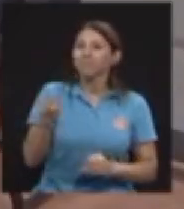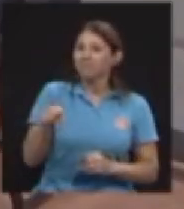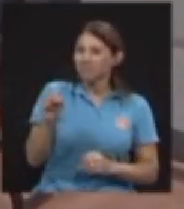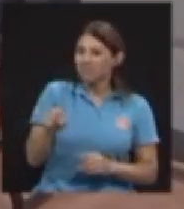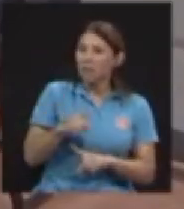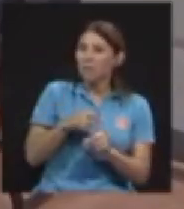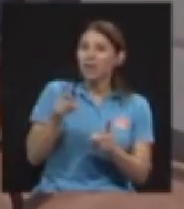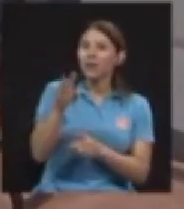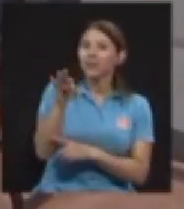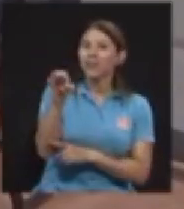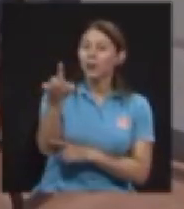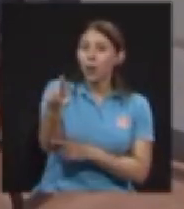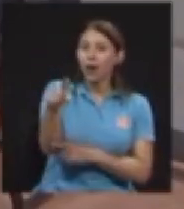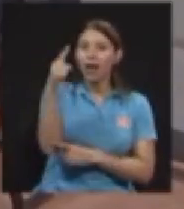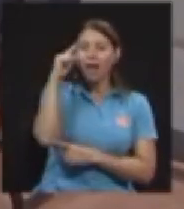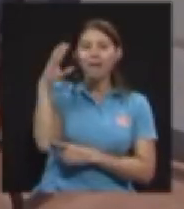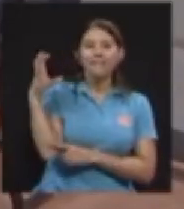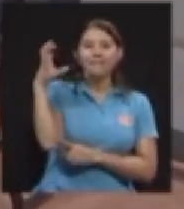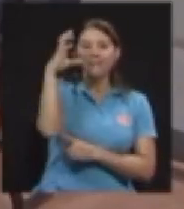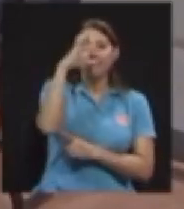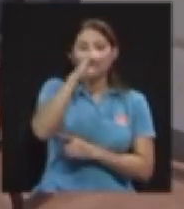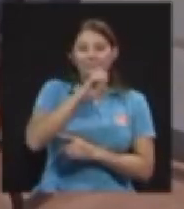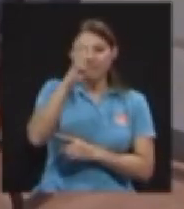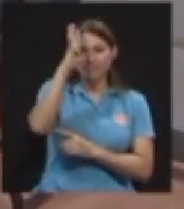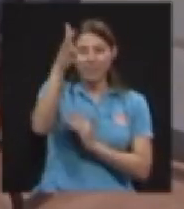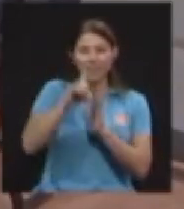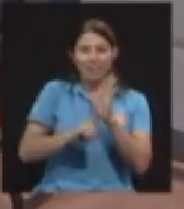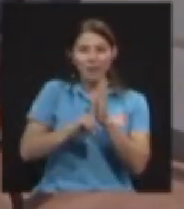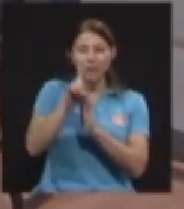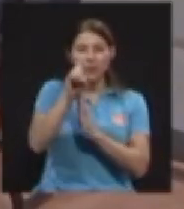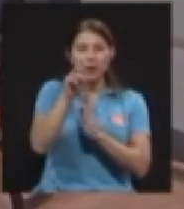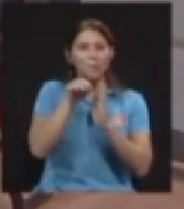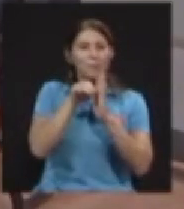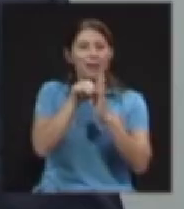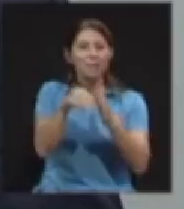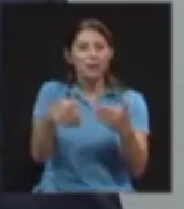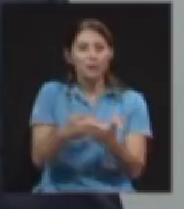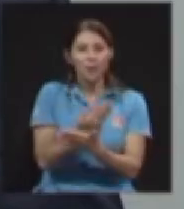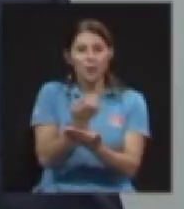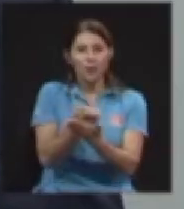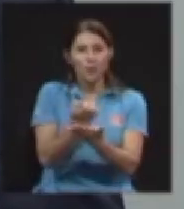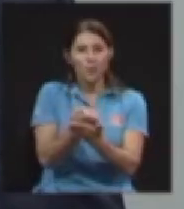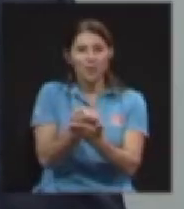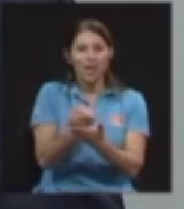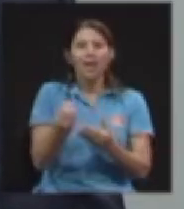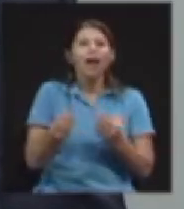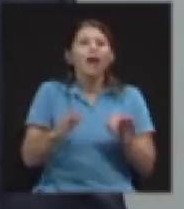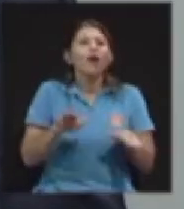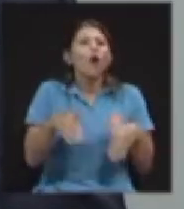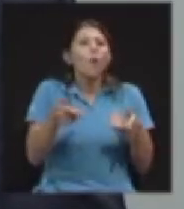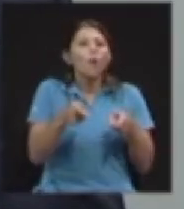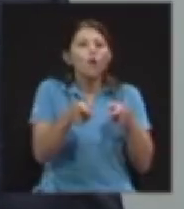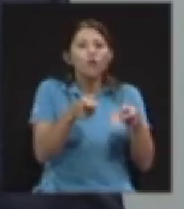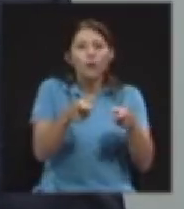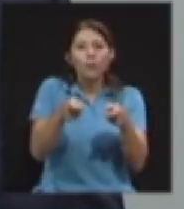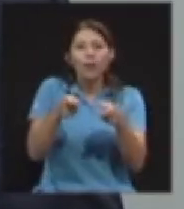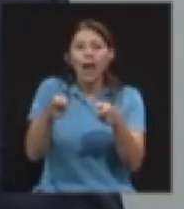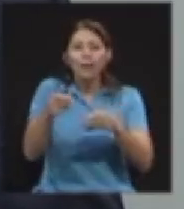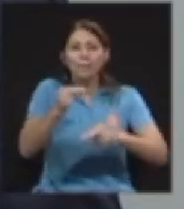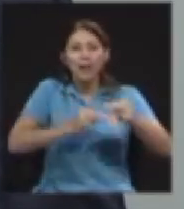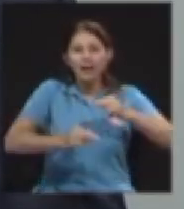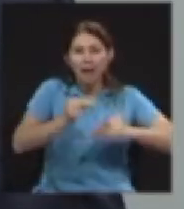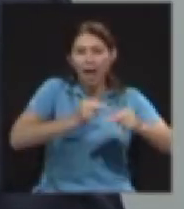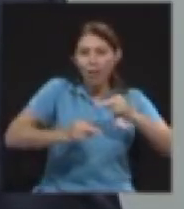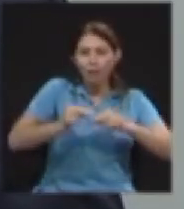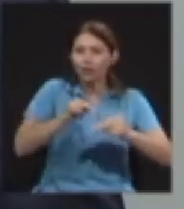desarrolla y revoluciona, crea un paradigma nuevo en economía. Y el paradigma es cómo regular mercados que no son competitivos.